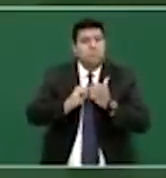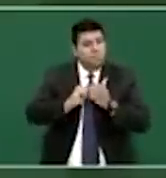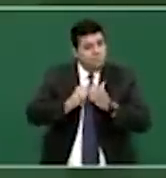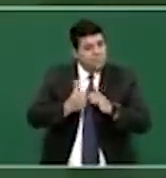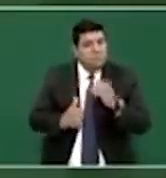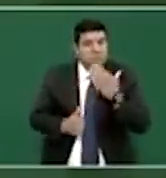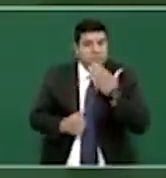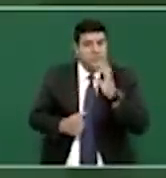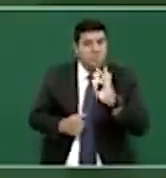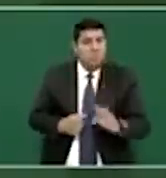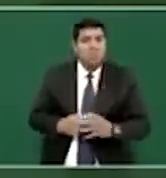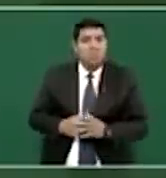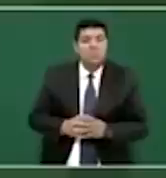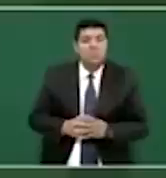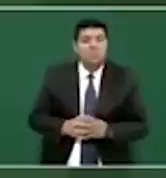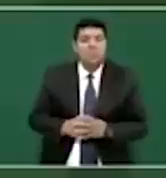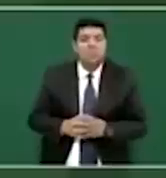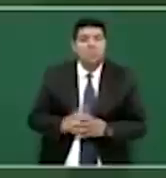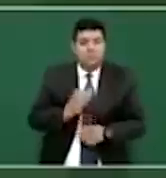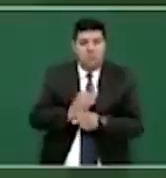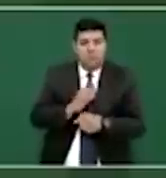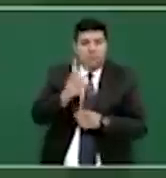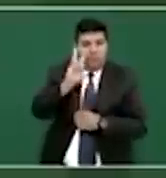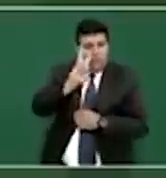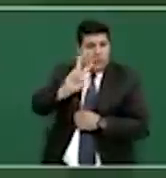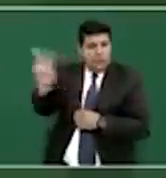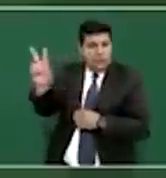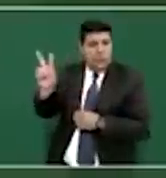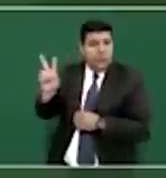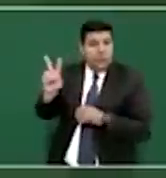Lo podemos ver